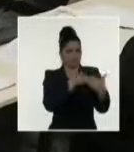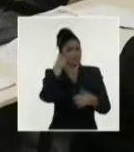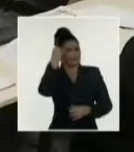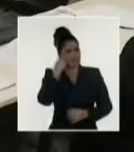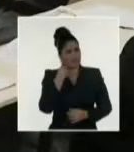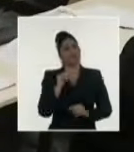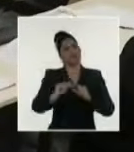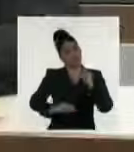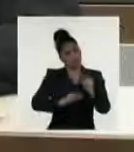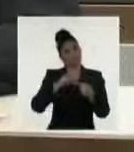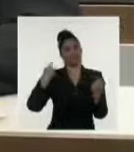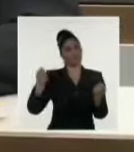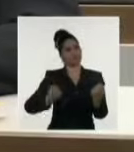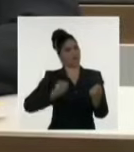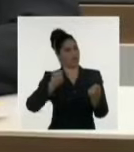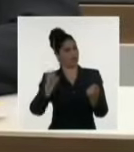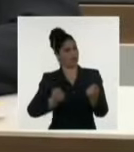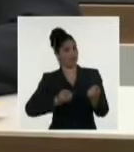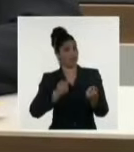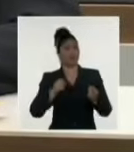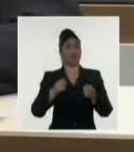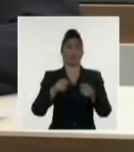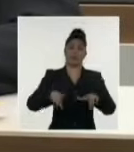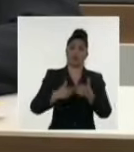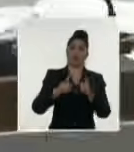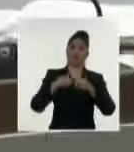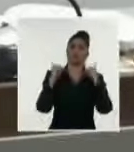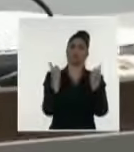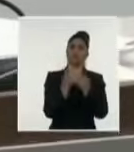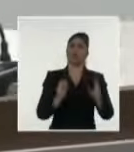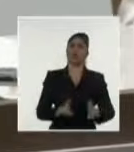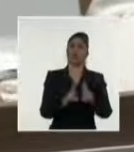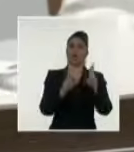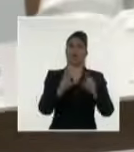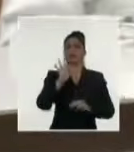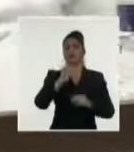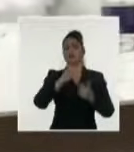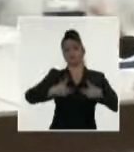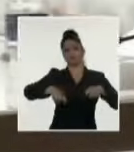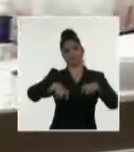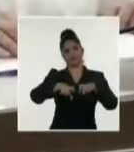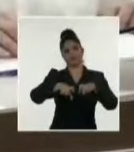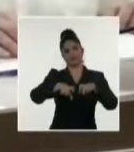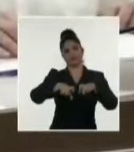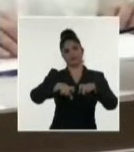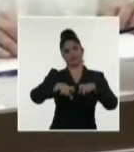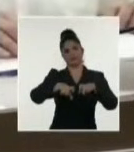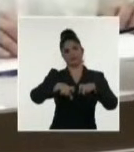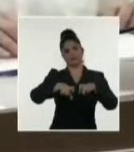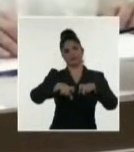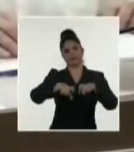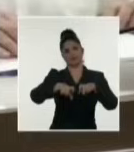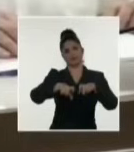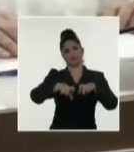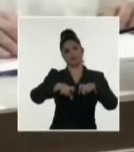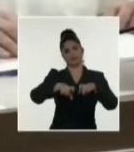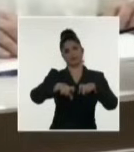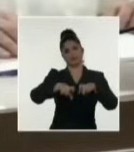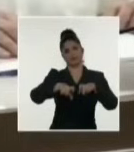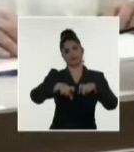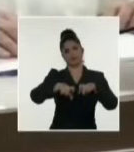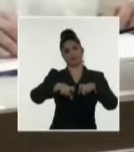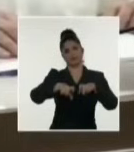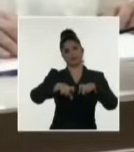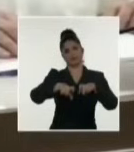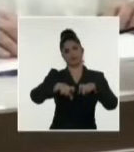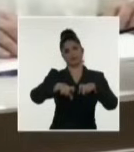realizados sobre los acuerdos del octavo congreso del partido derivaron en alrededor de 61,000 propuestas Espera espera Espera espera